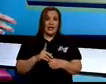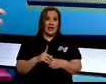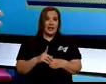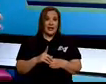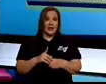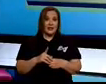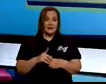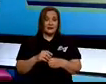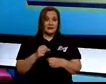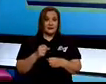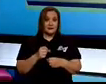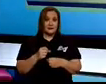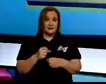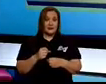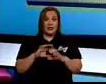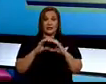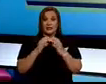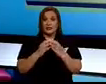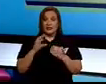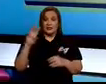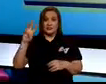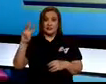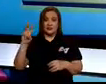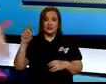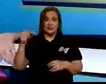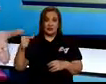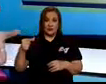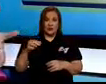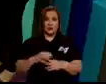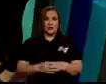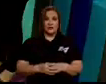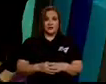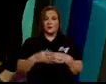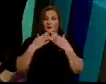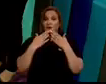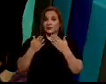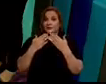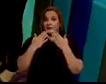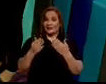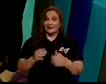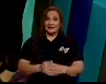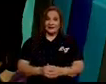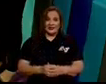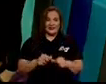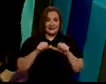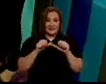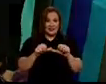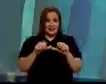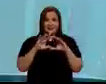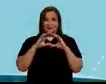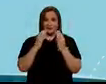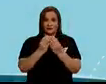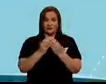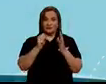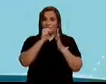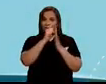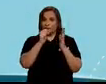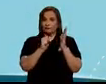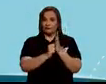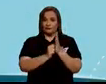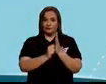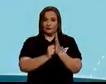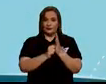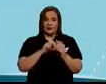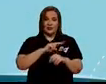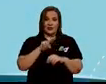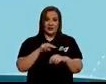qué más ocurrió. Muchas gracias y seguimos con nuestra clase chicos, los símbolos de la nación, ¿verdad?